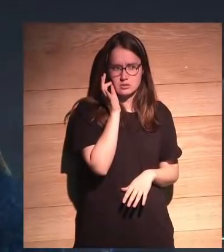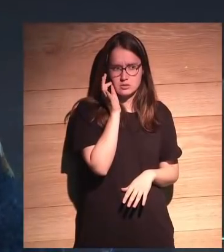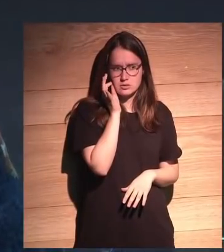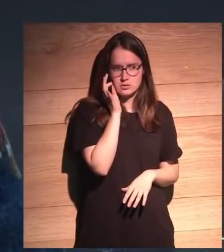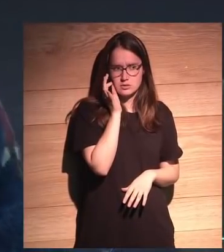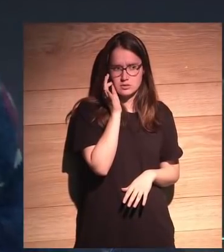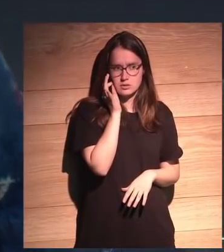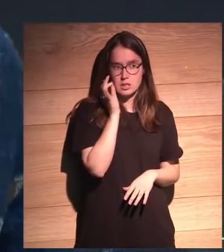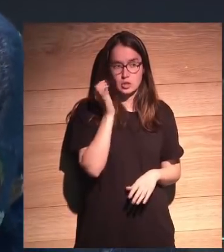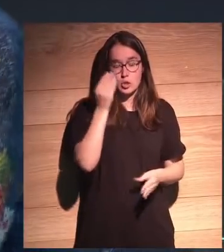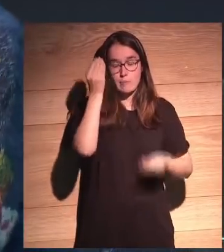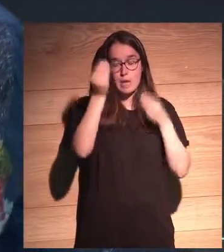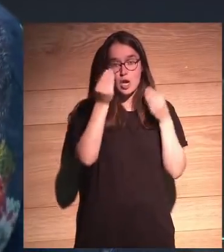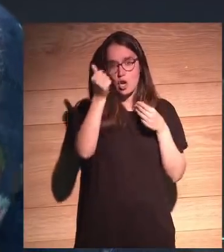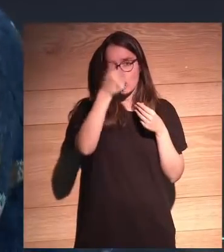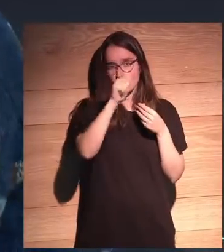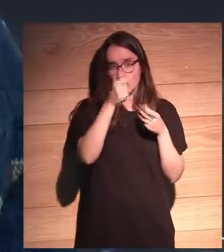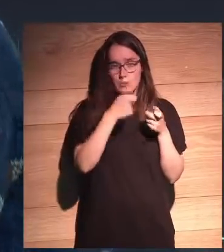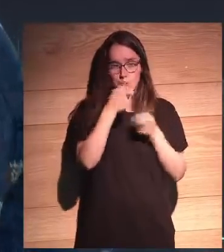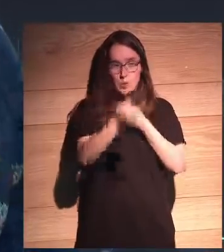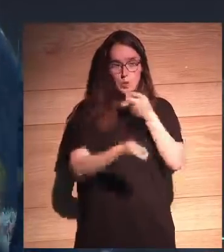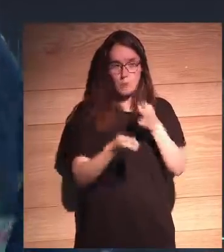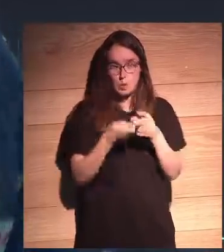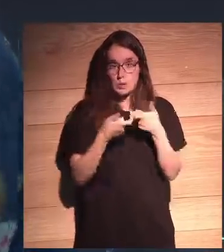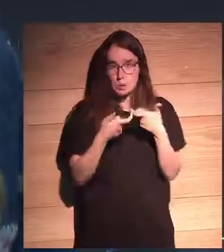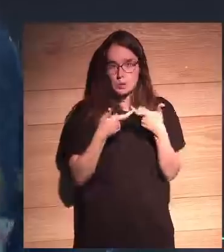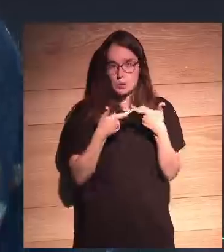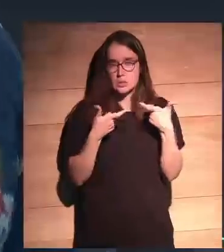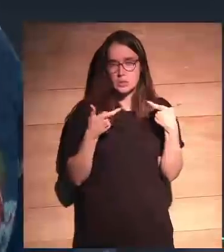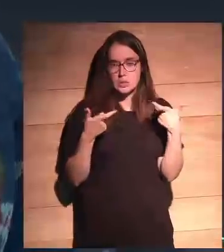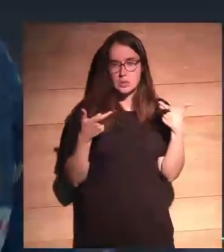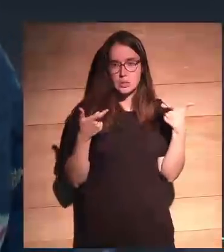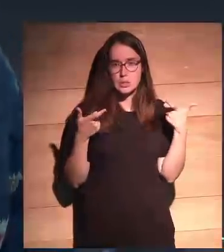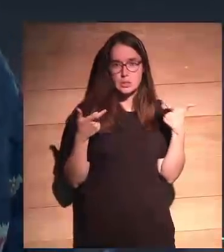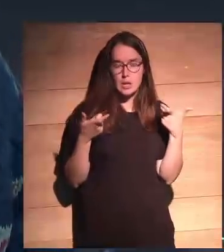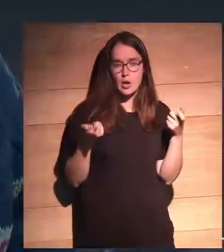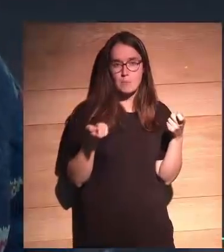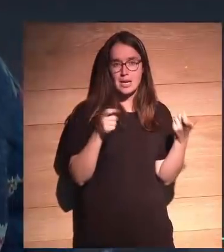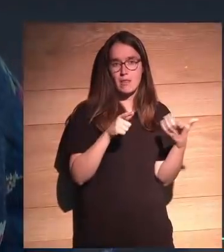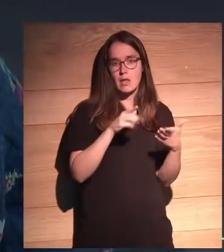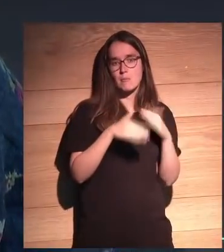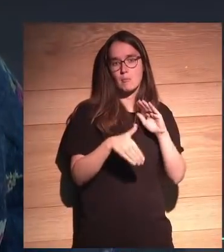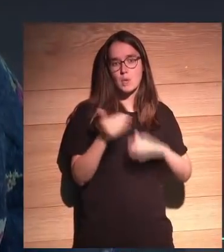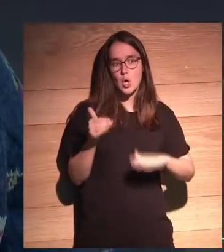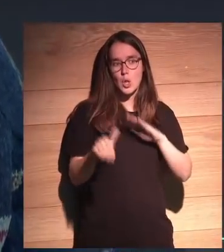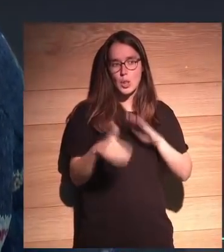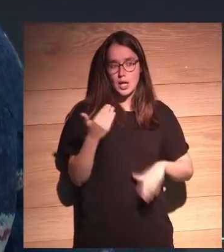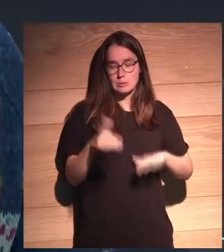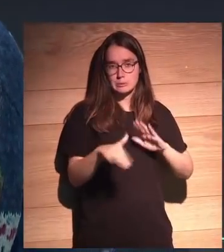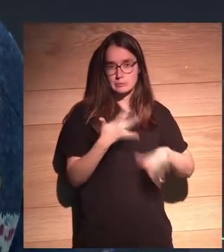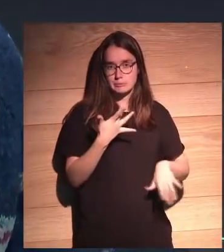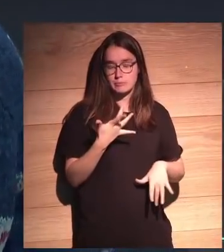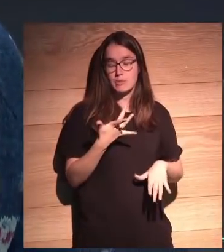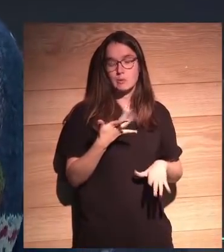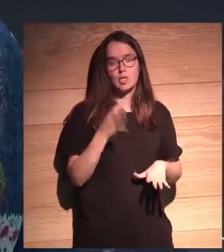Espero que los hombres poco a poco vayan cogiendo esta carrerilla, que ahora parece que se ha puesto de moda, pero espero que